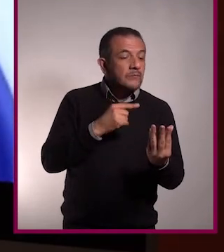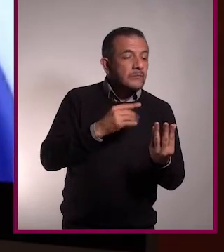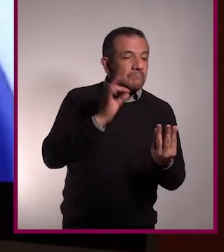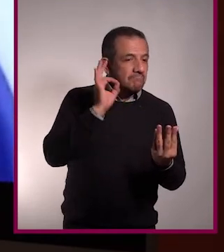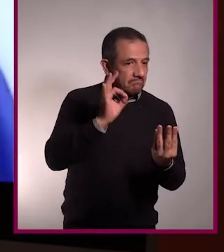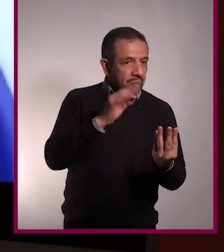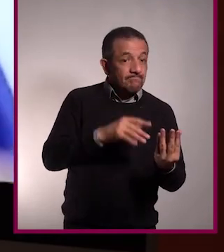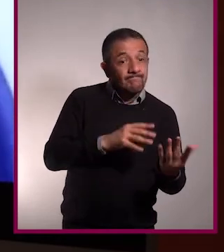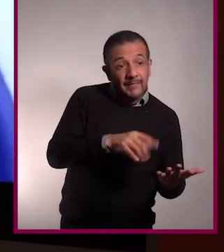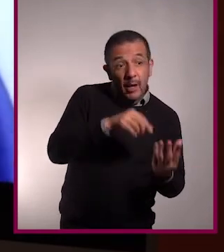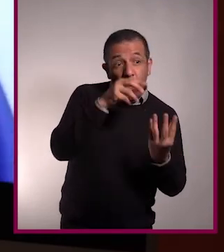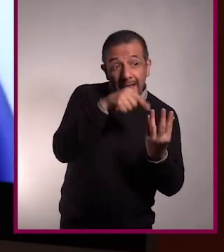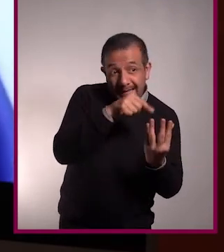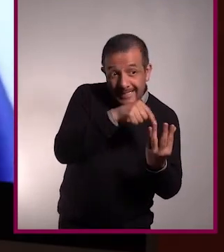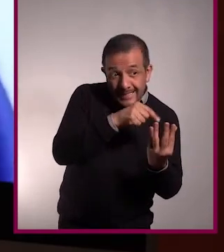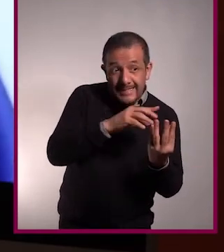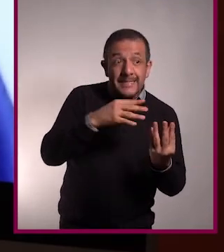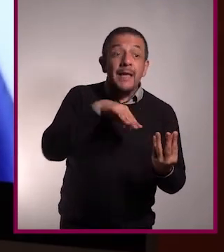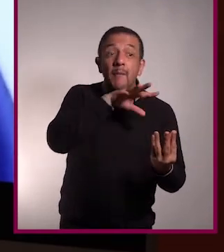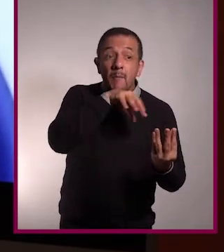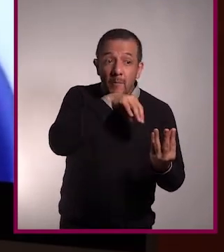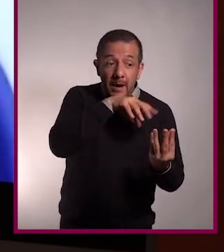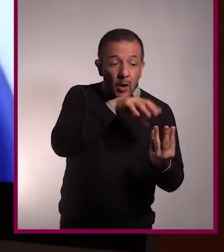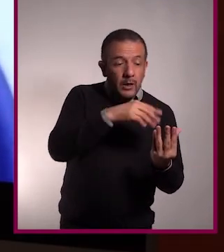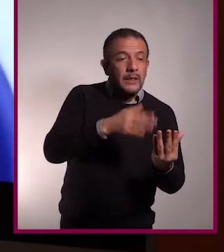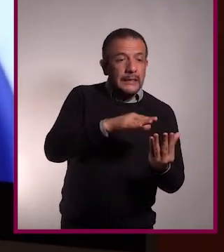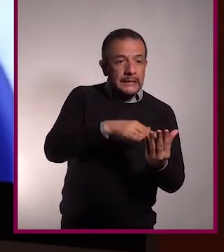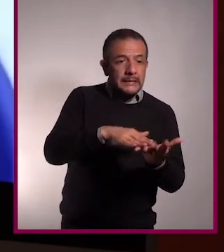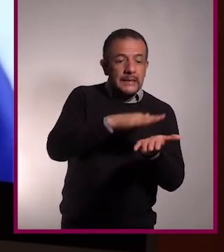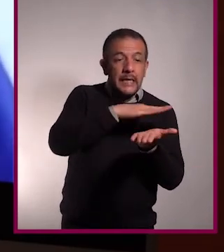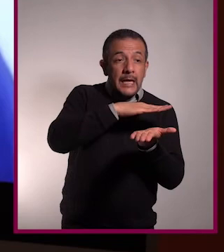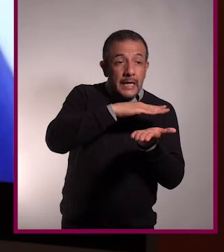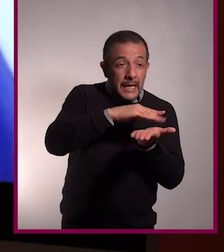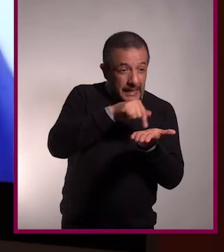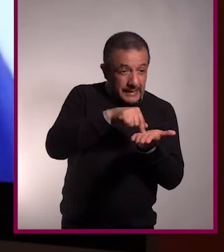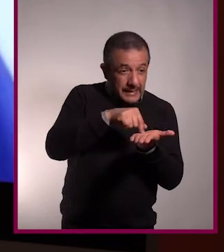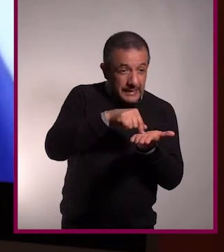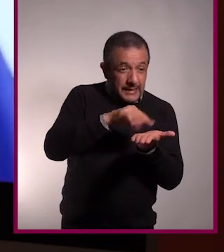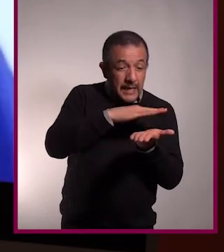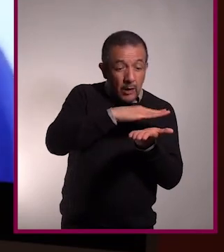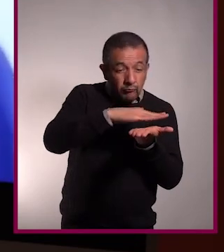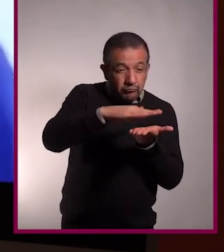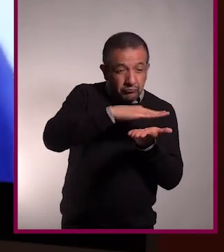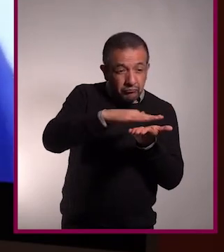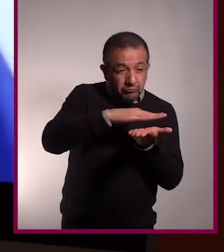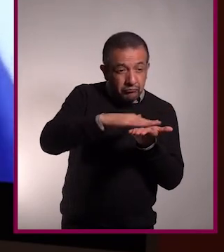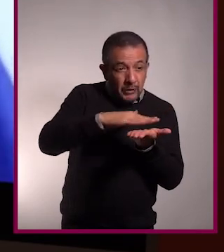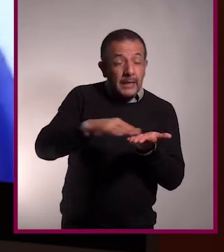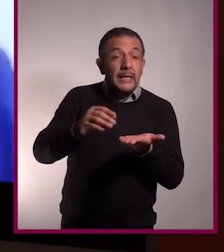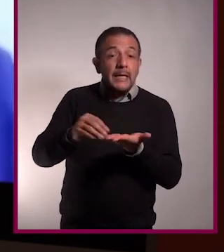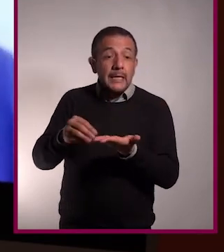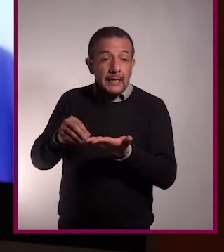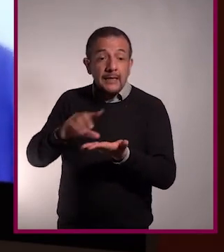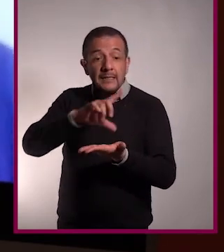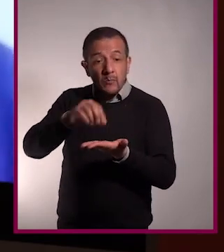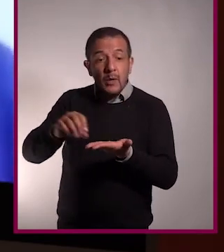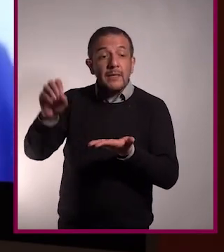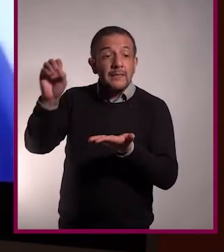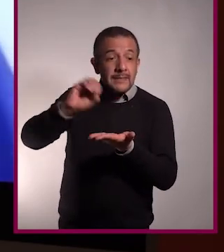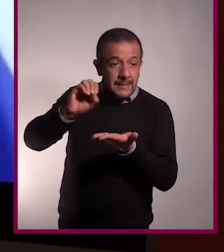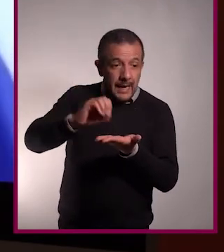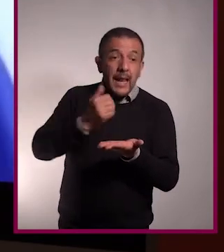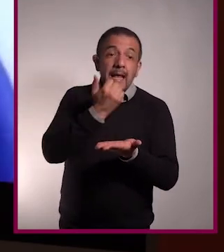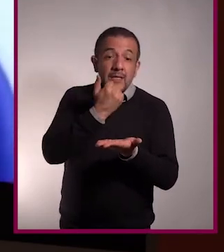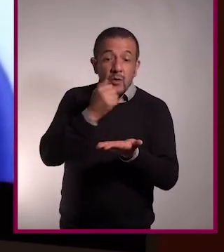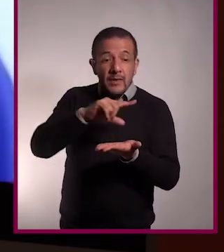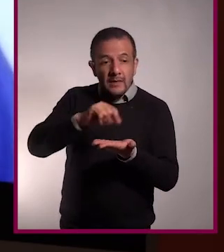no hay ninguna duda. Después, por ejemplo, si ese mango lo cortamos y se le pusiera algo de azúcar, algo de sal, pasara por